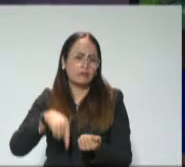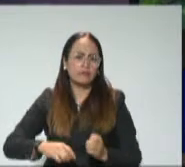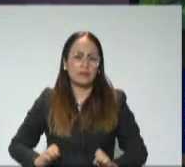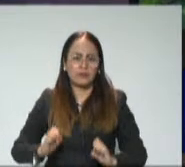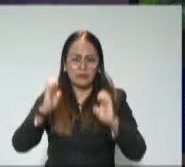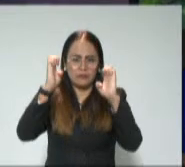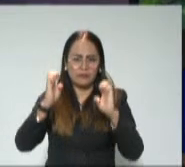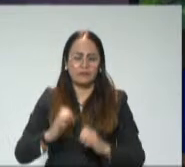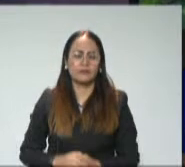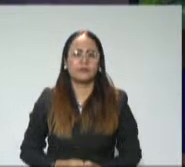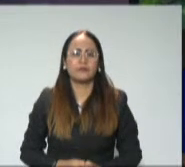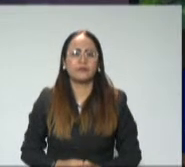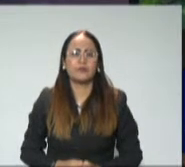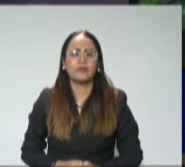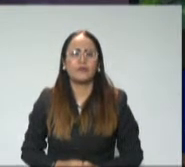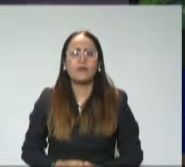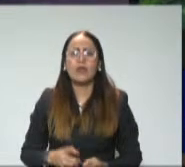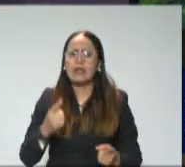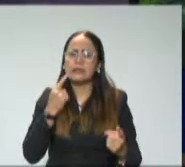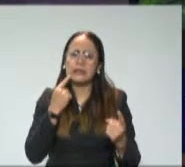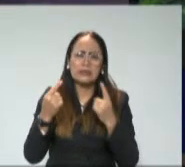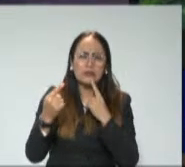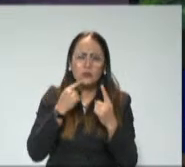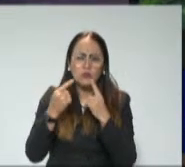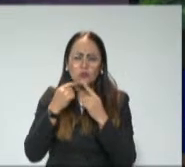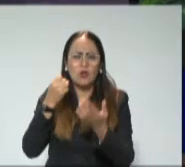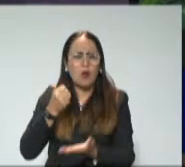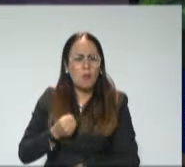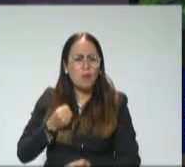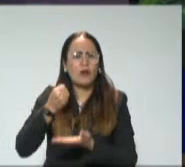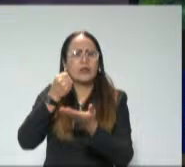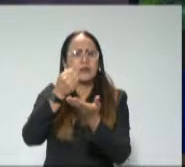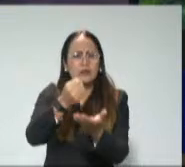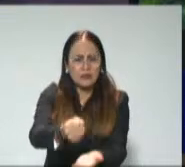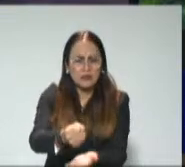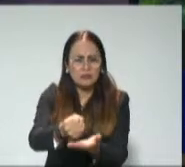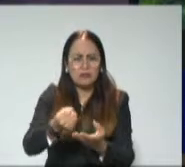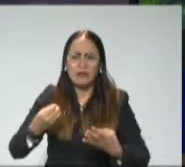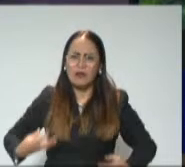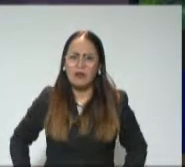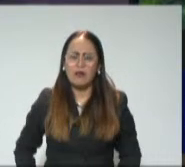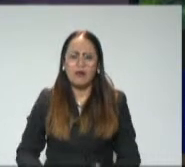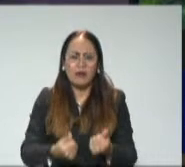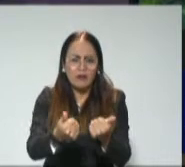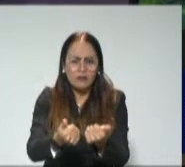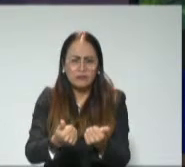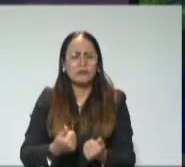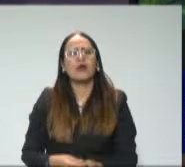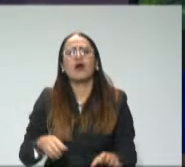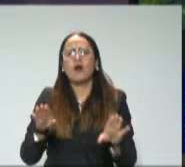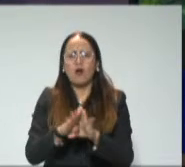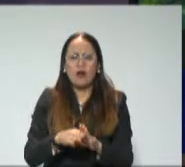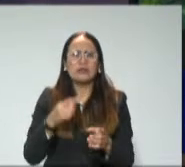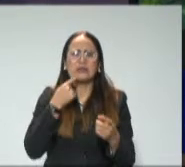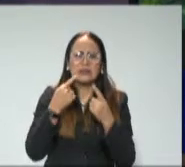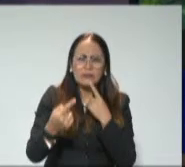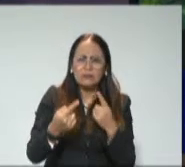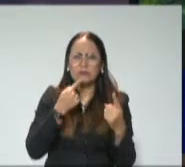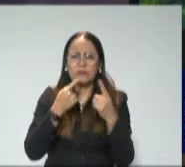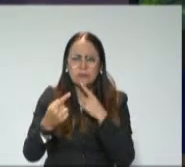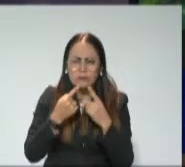la discusión en este caso del presupuesto de egresos de la federación esa larga discusión tuvo